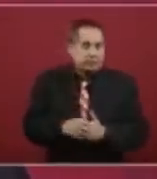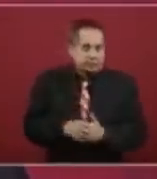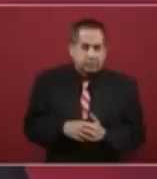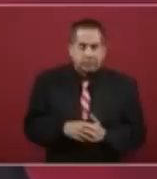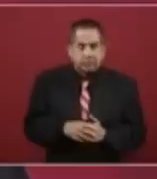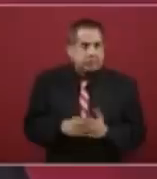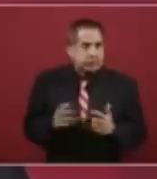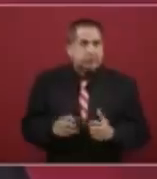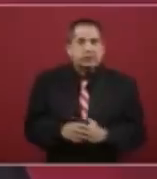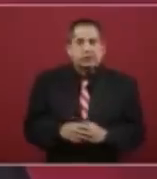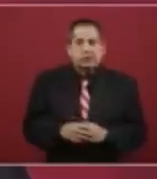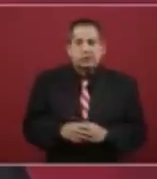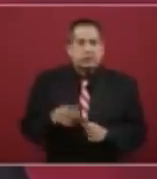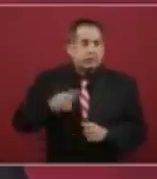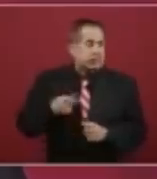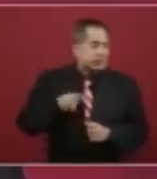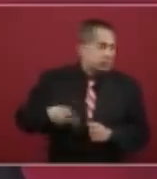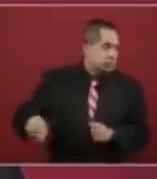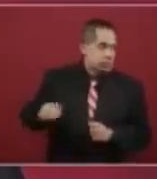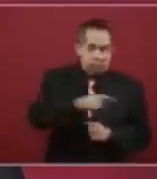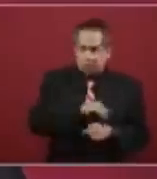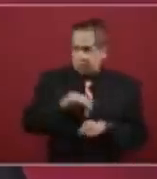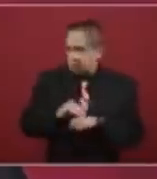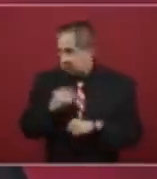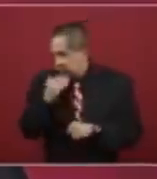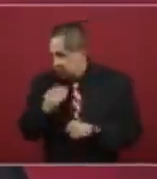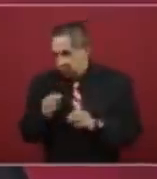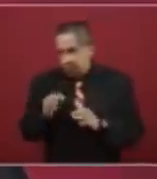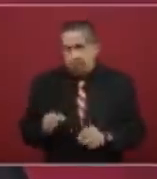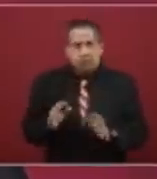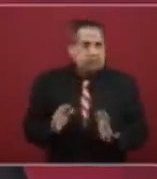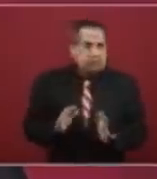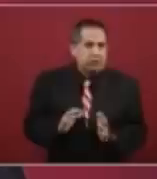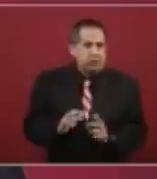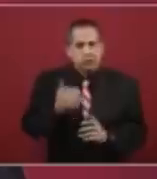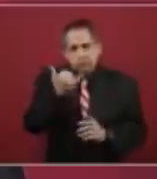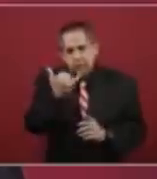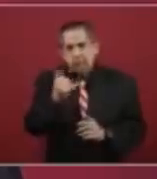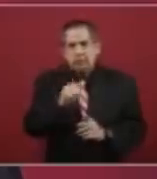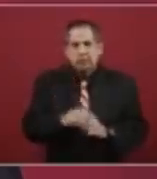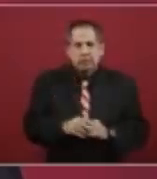los ciudadanos, las personas, y